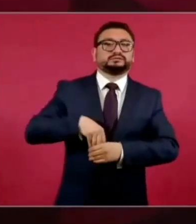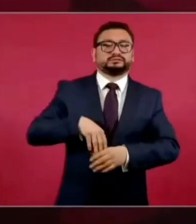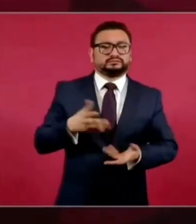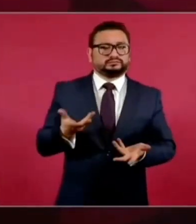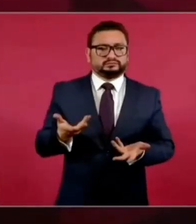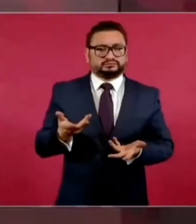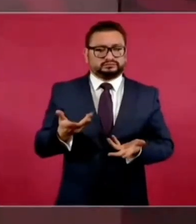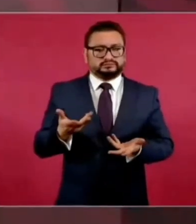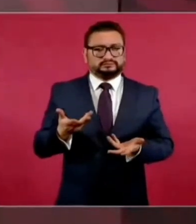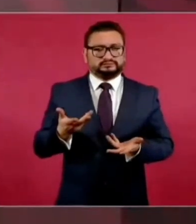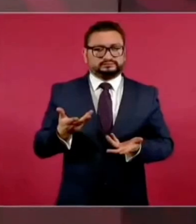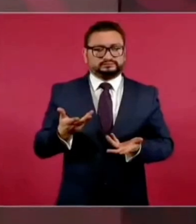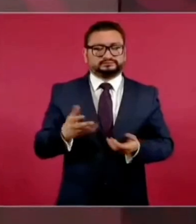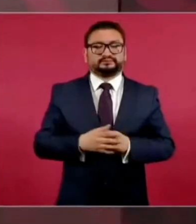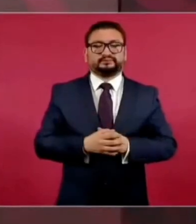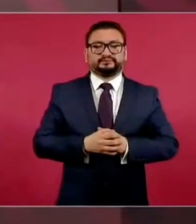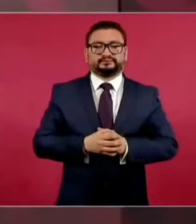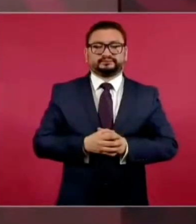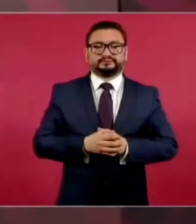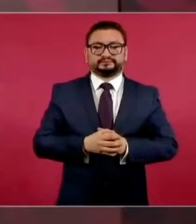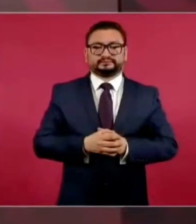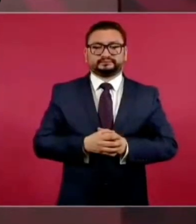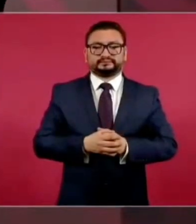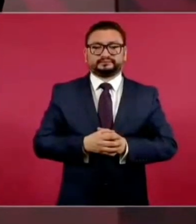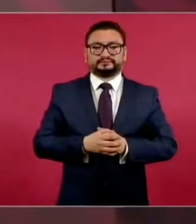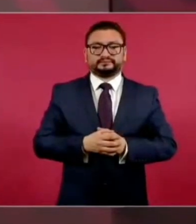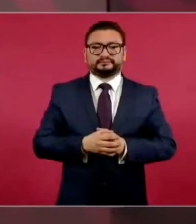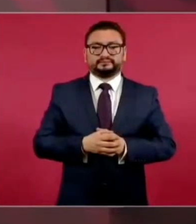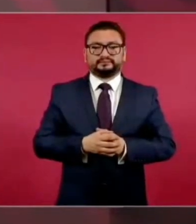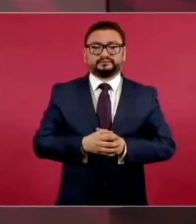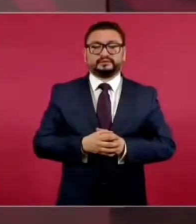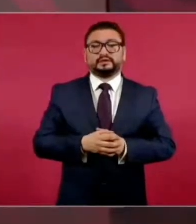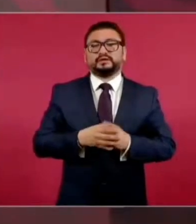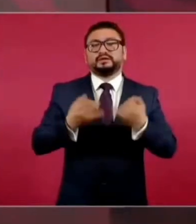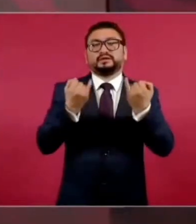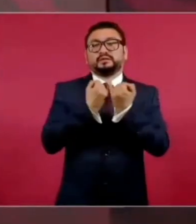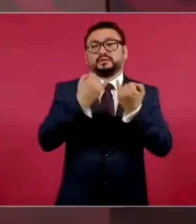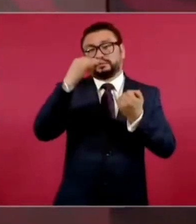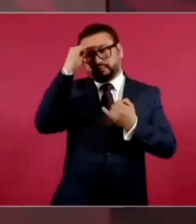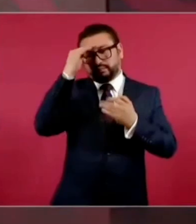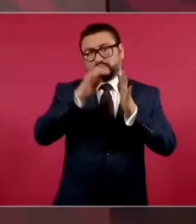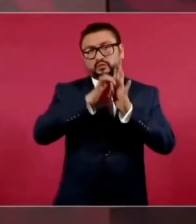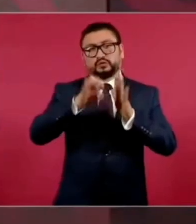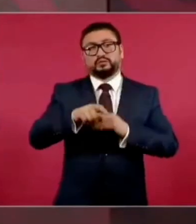y que también no se piense que un trabajador